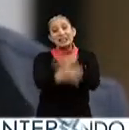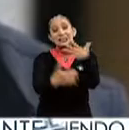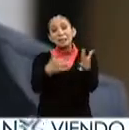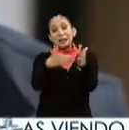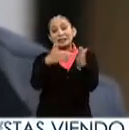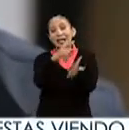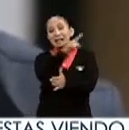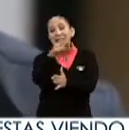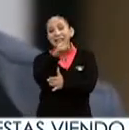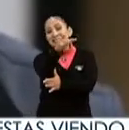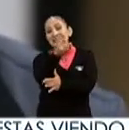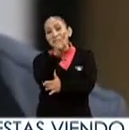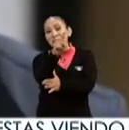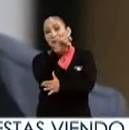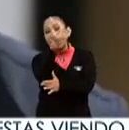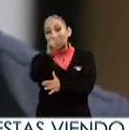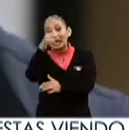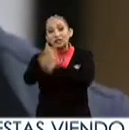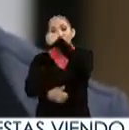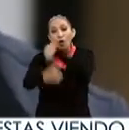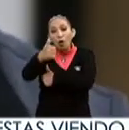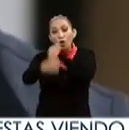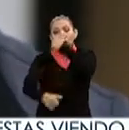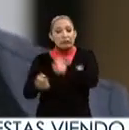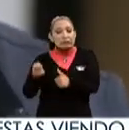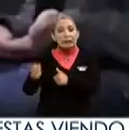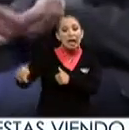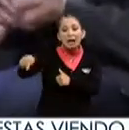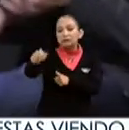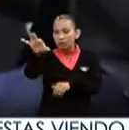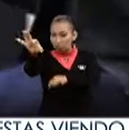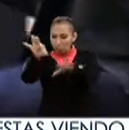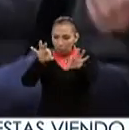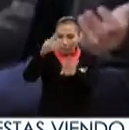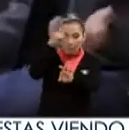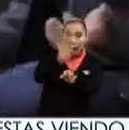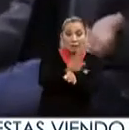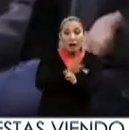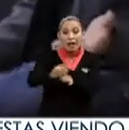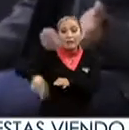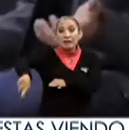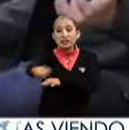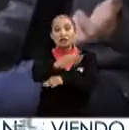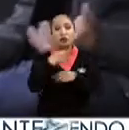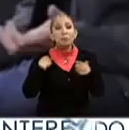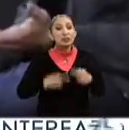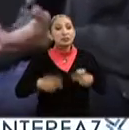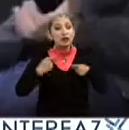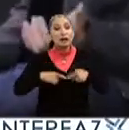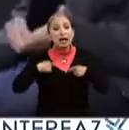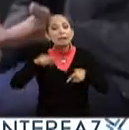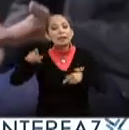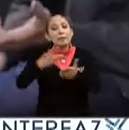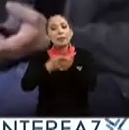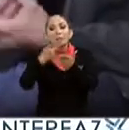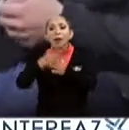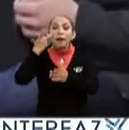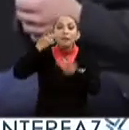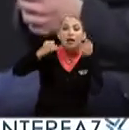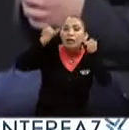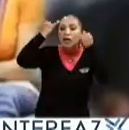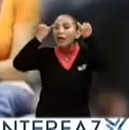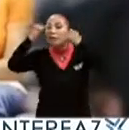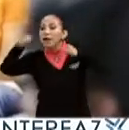a XPRIZE, un concurso que se define como catalizador para el beneficio de la humanidad y que premia el desarrollo